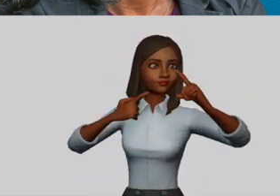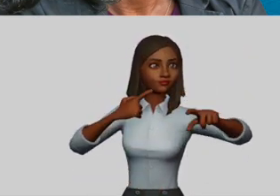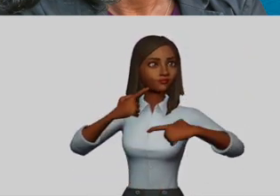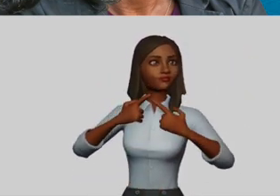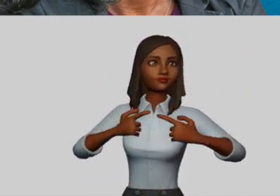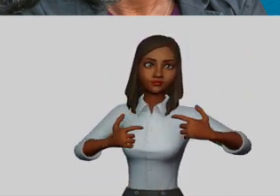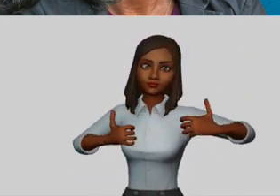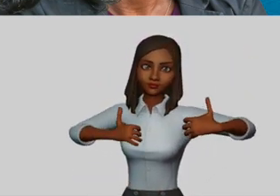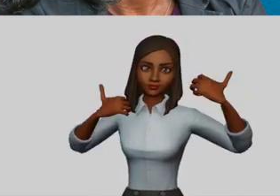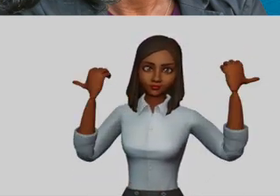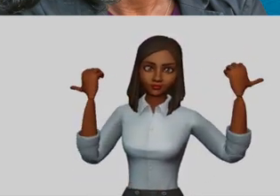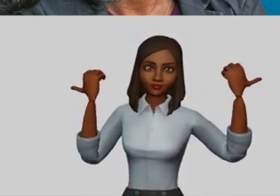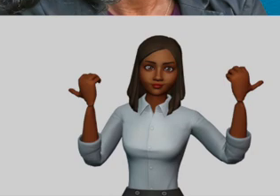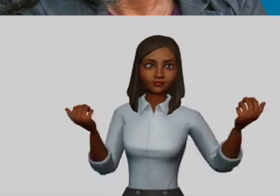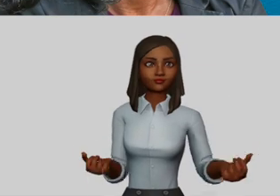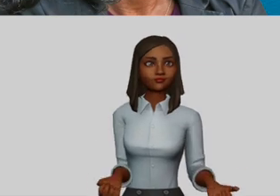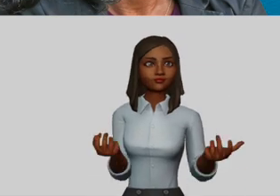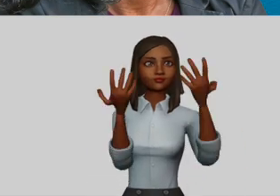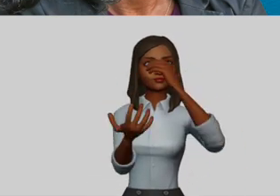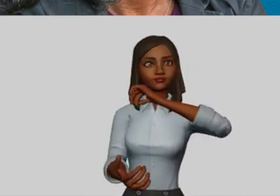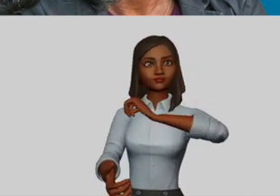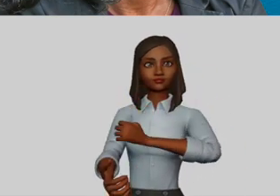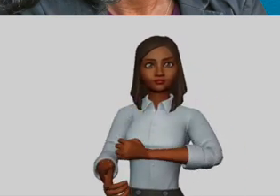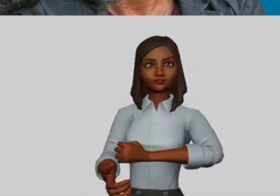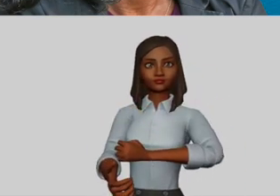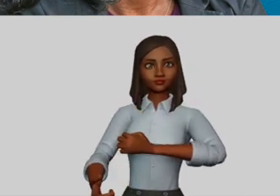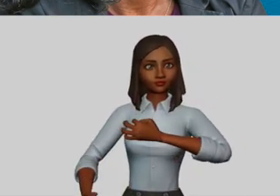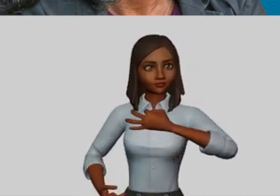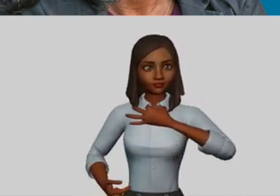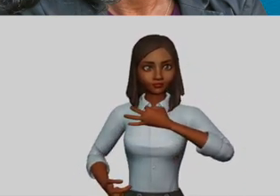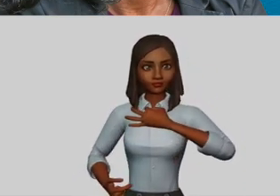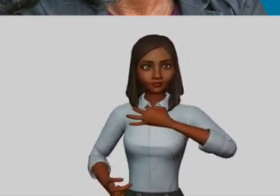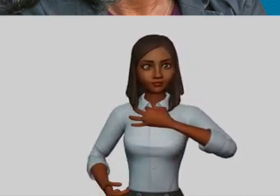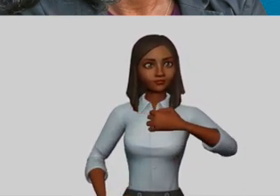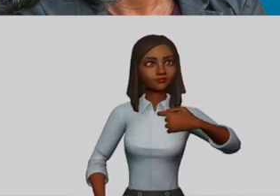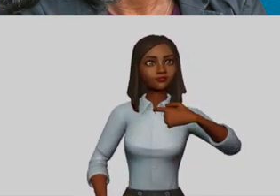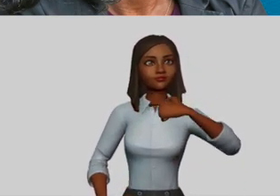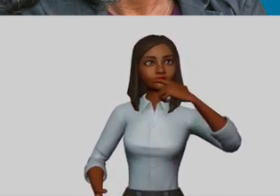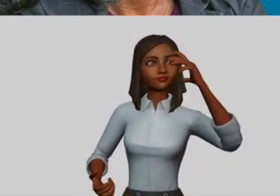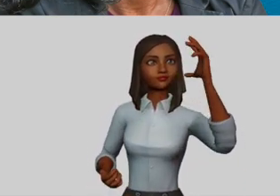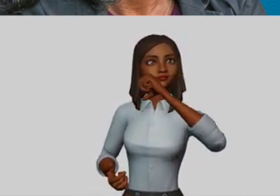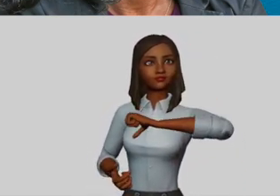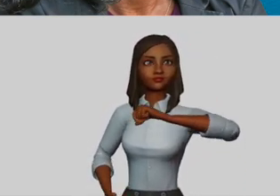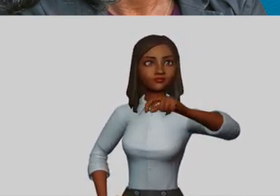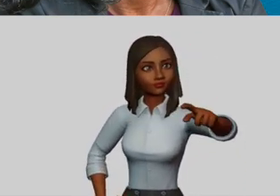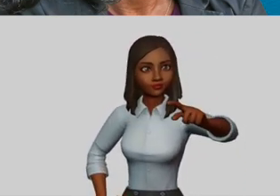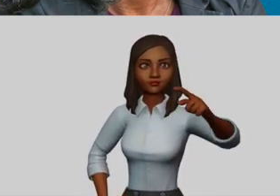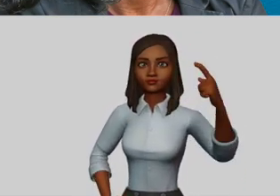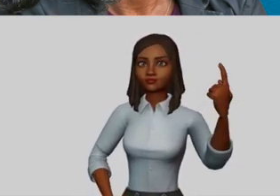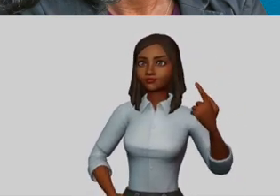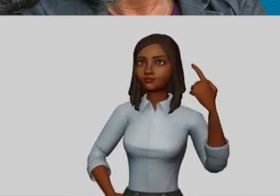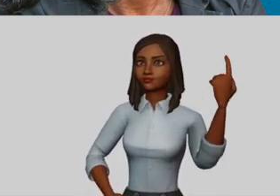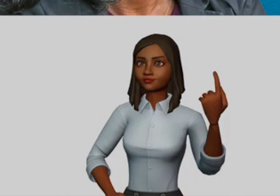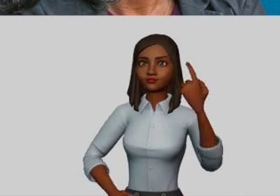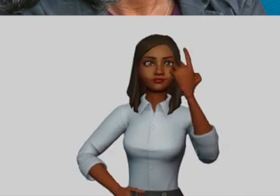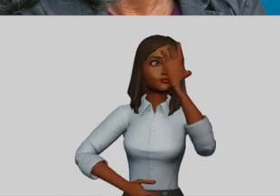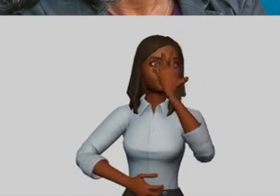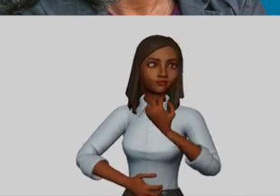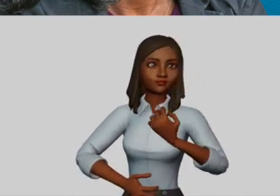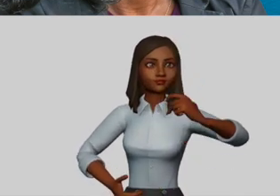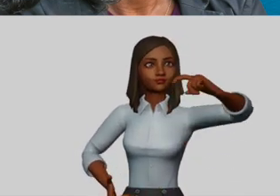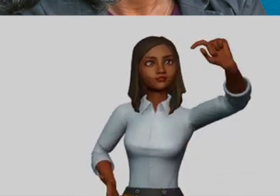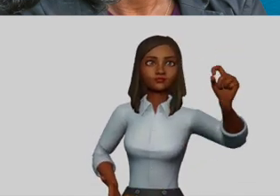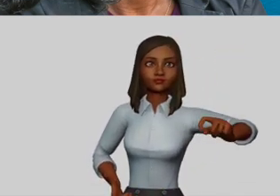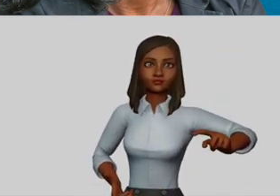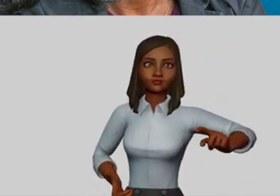Porque a veces también es que la persona que están alrededor tuya también te tienen en cierto nivel o te enseñan cosas o